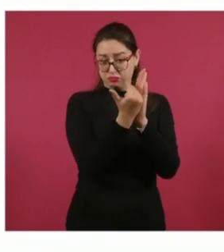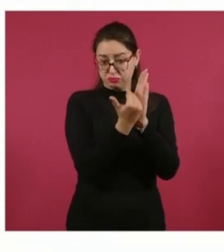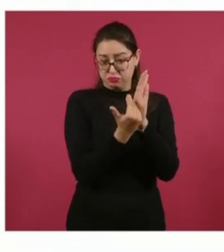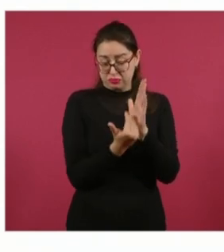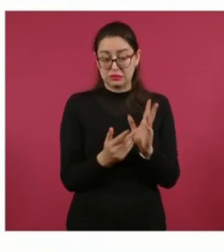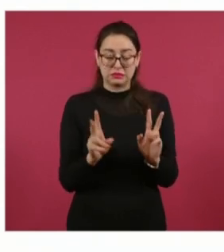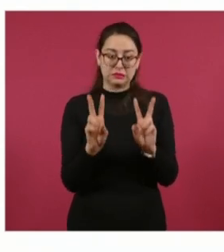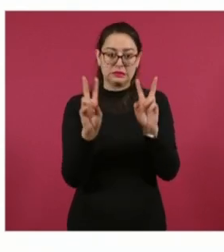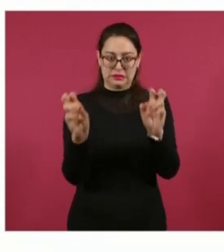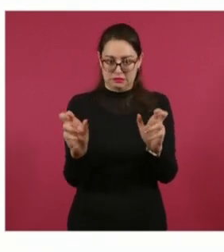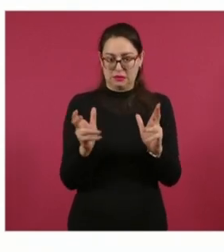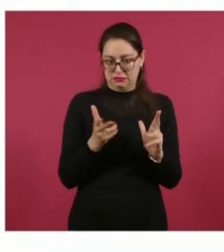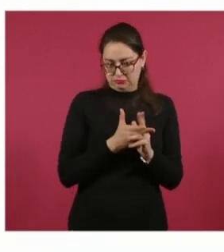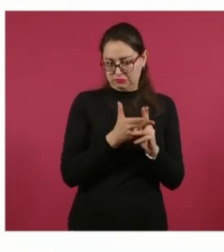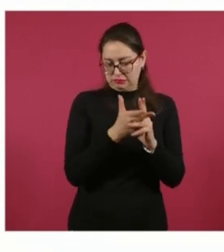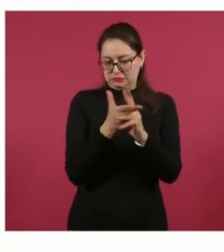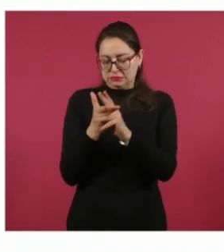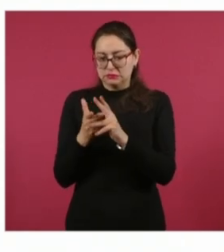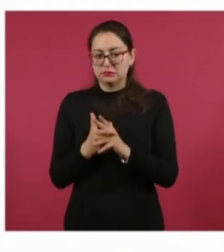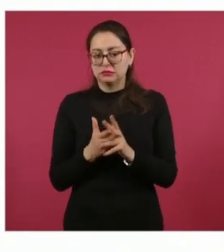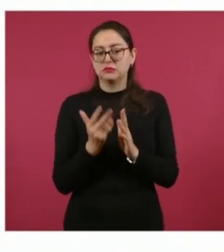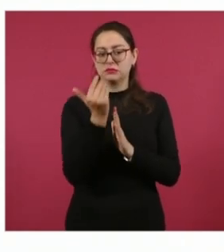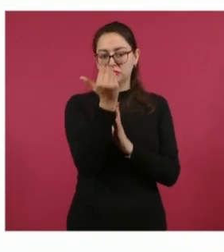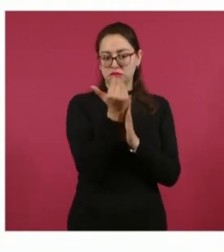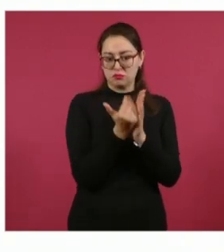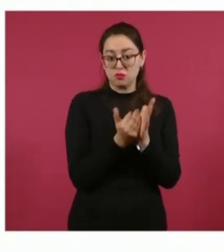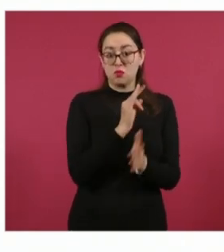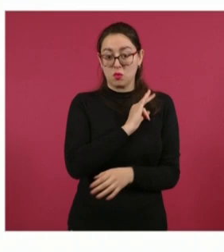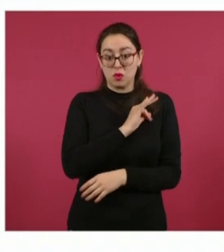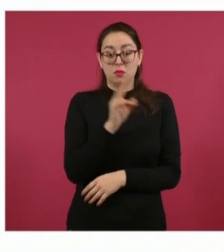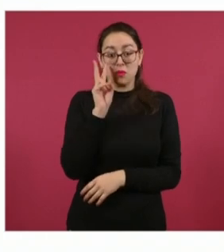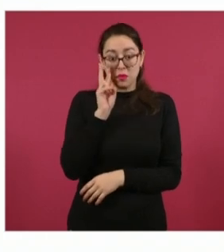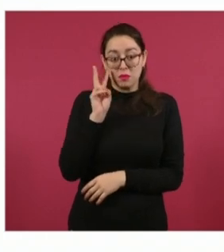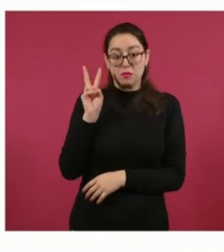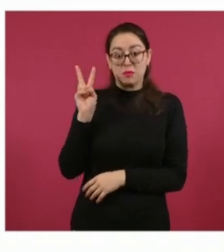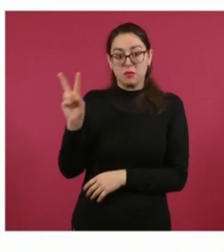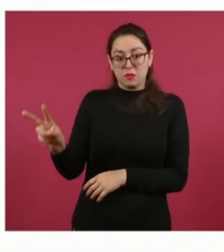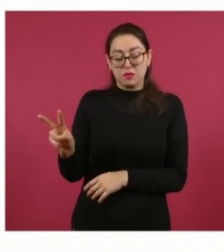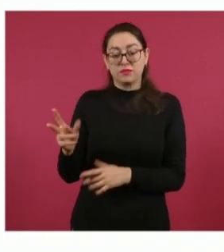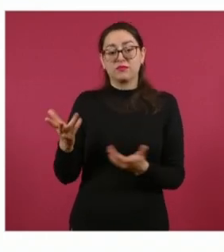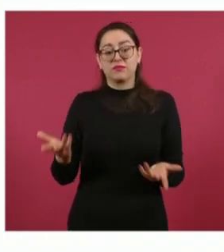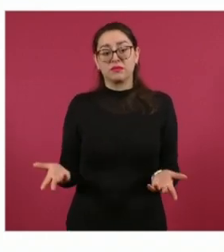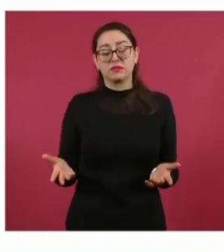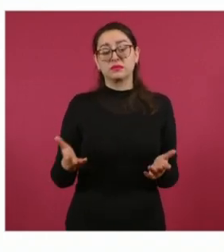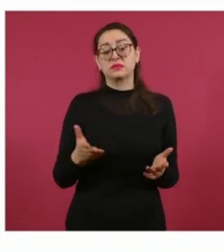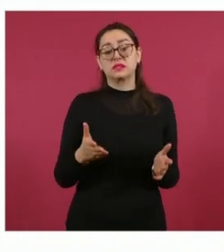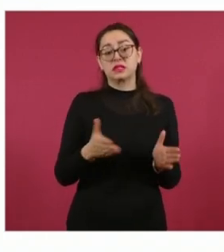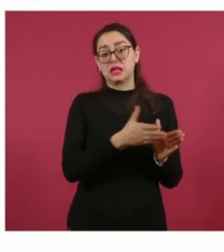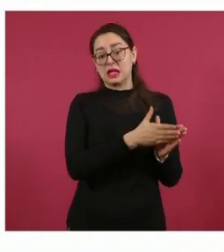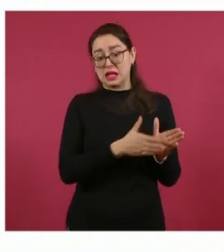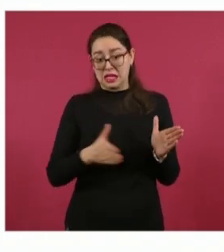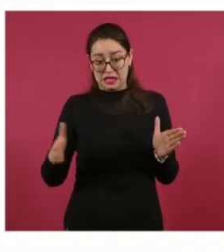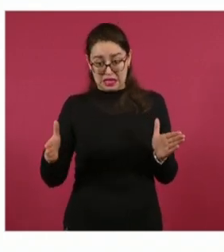Vamos a ver en la siguiente gráfica cómo en el sexenio de Felipe Calderón hubo un incremento del